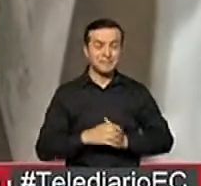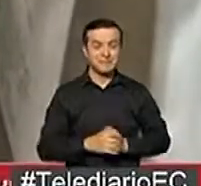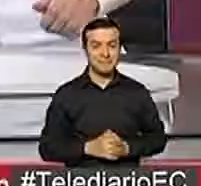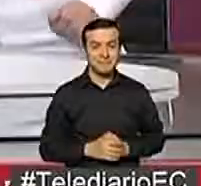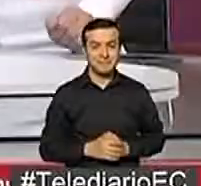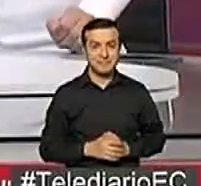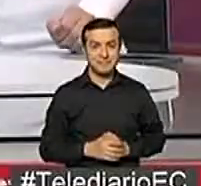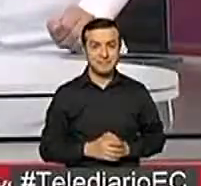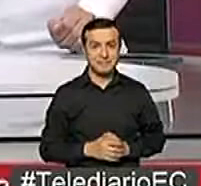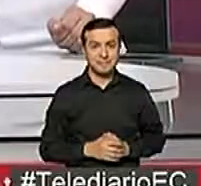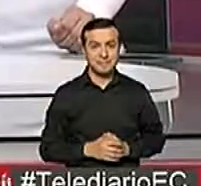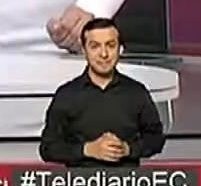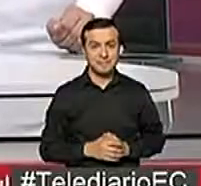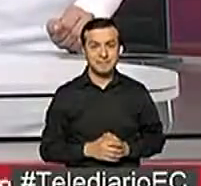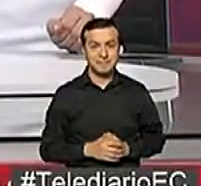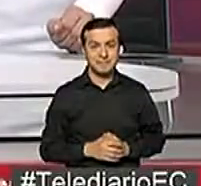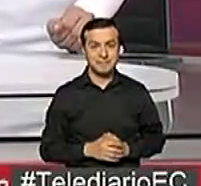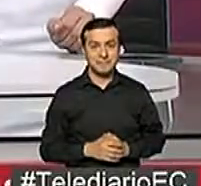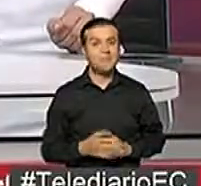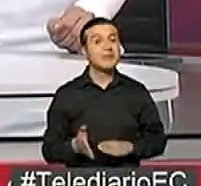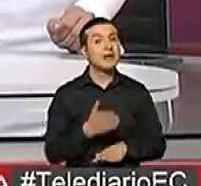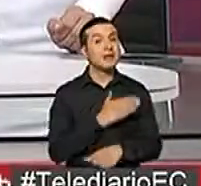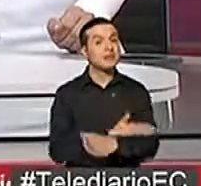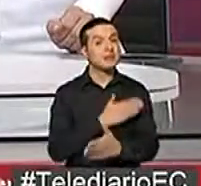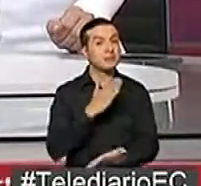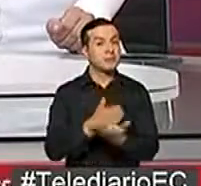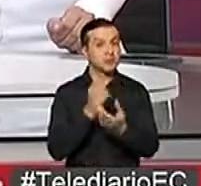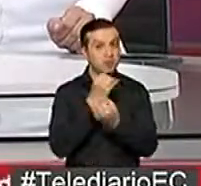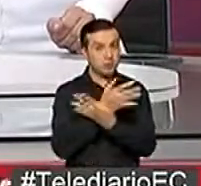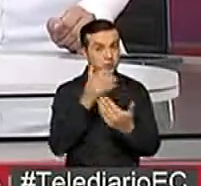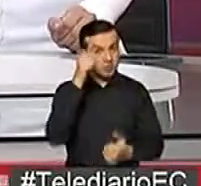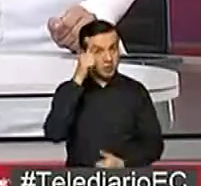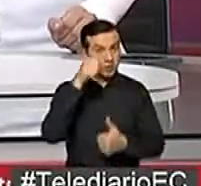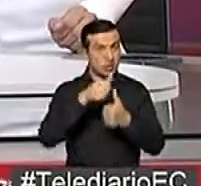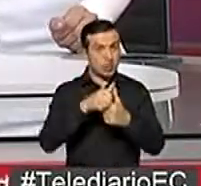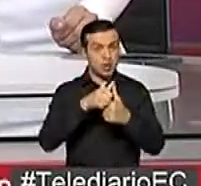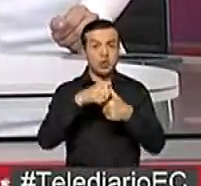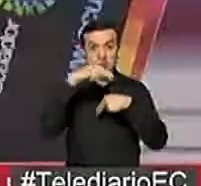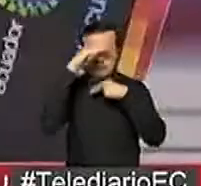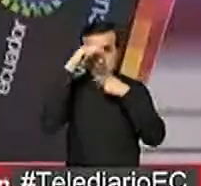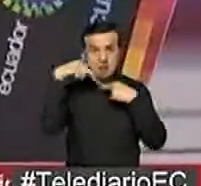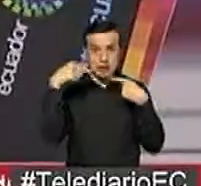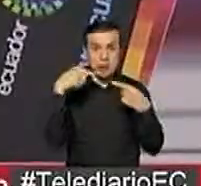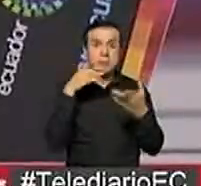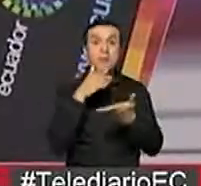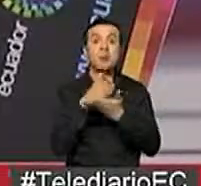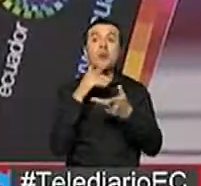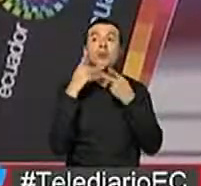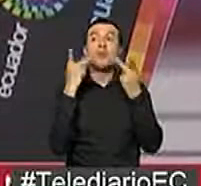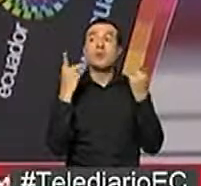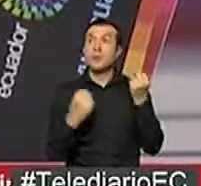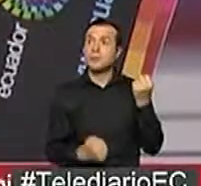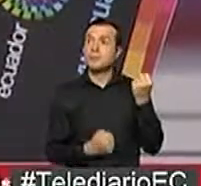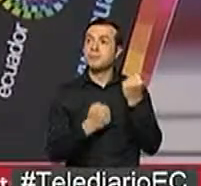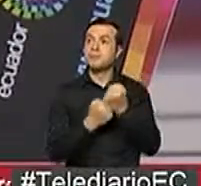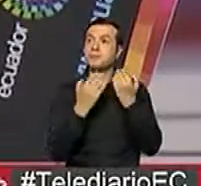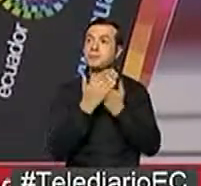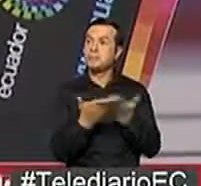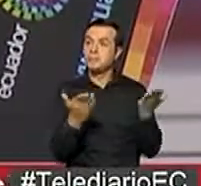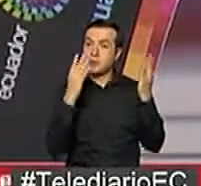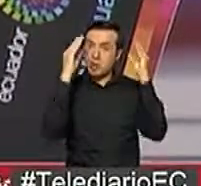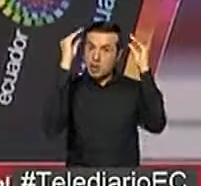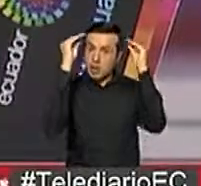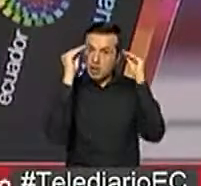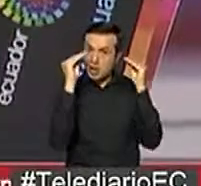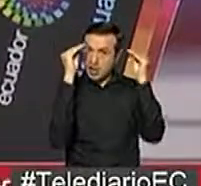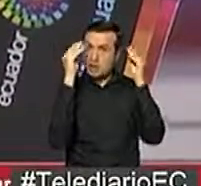Públicos. Y antes de ir a la pausa, les recordamos que Telediario y los medios públicos se suman a la campaña Hat